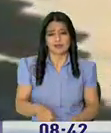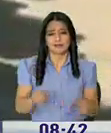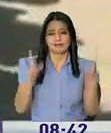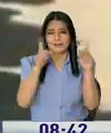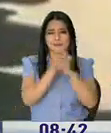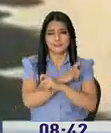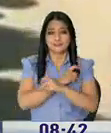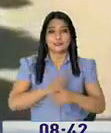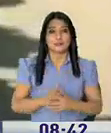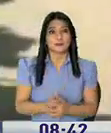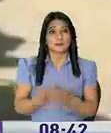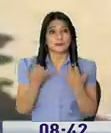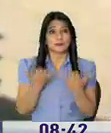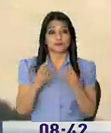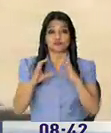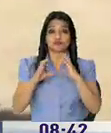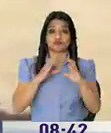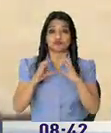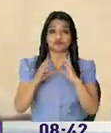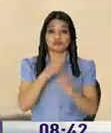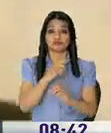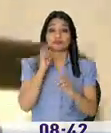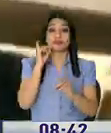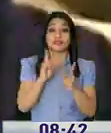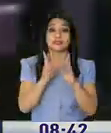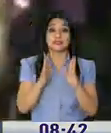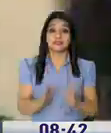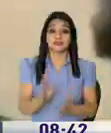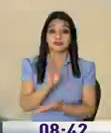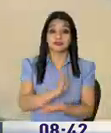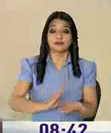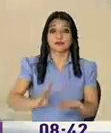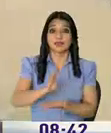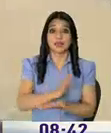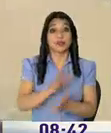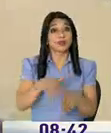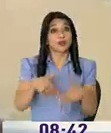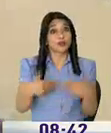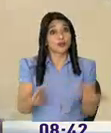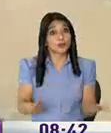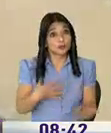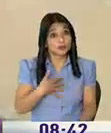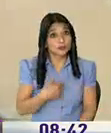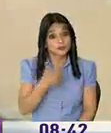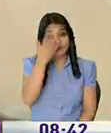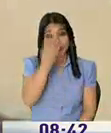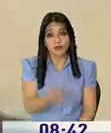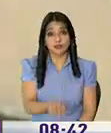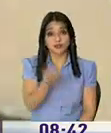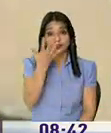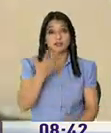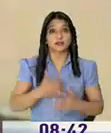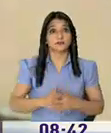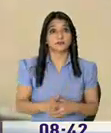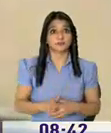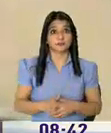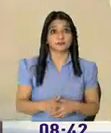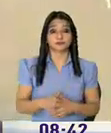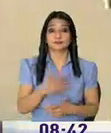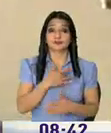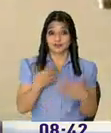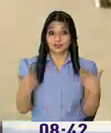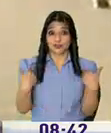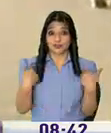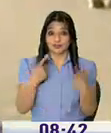estamos viviendo. Vamos a conversar con una de las vecinas del barrio. Mi vecina, buenos días. Ustedes, pues, contentos con